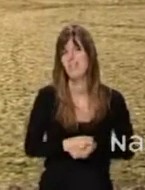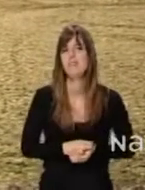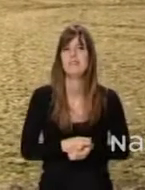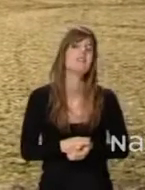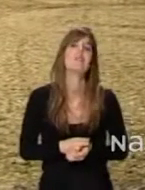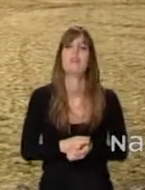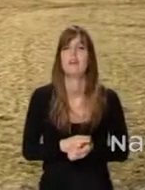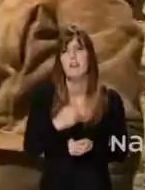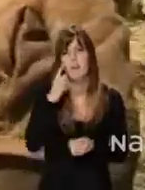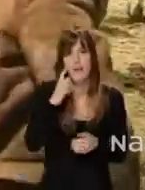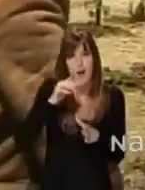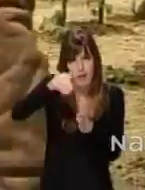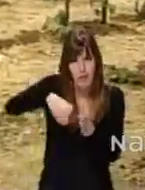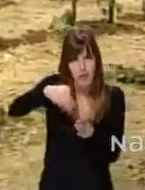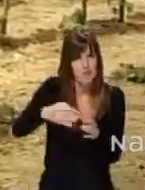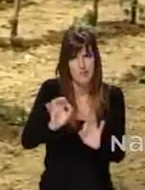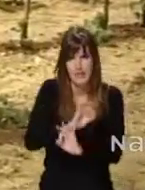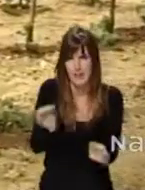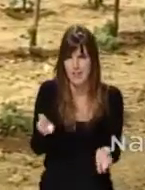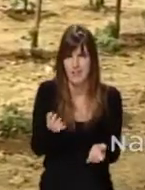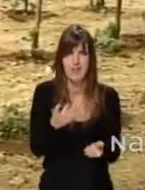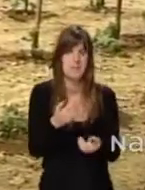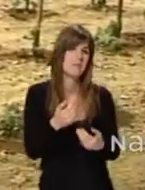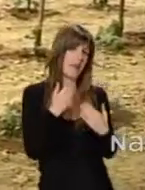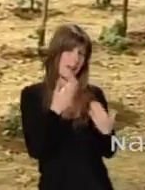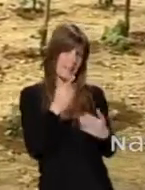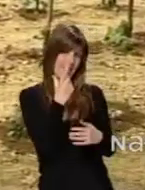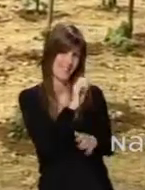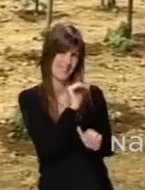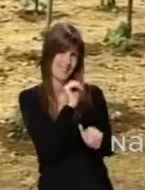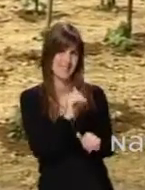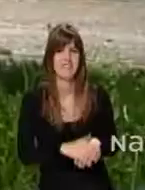A ver qué onda haces el agujero. Muchas gracias, Miguel. A ti. Oye.